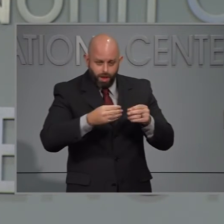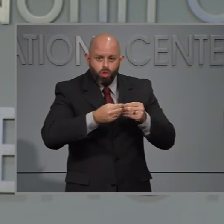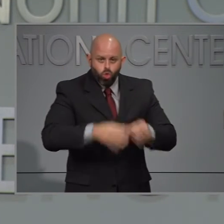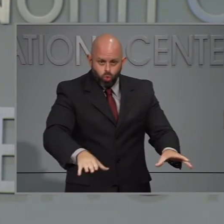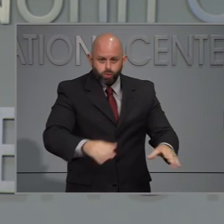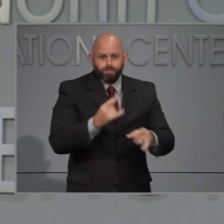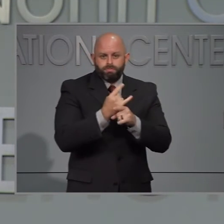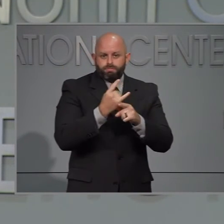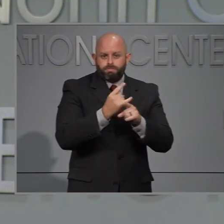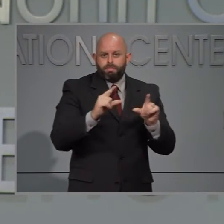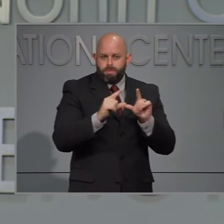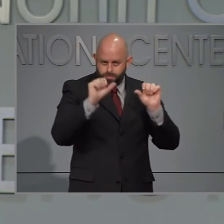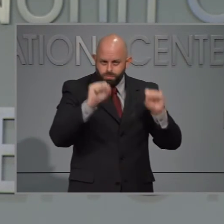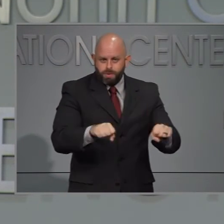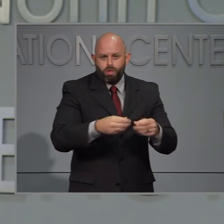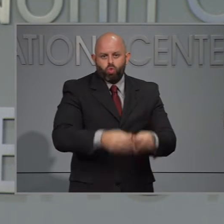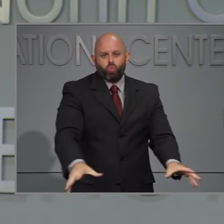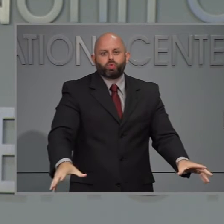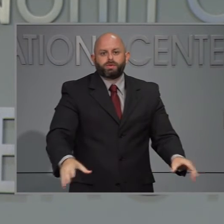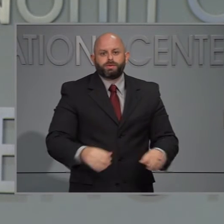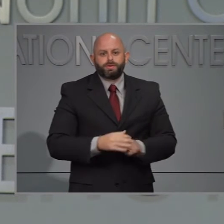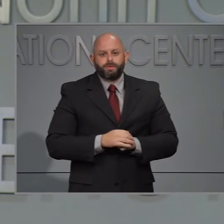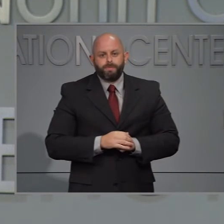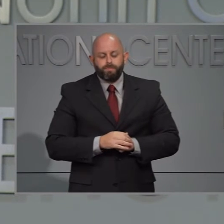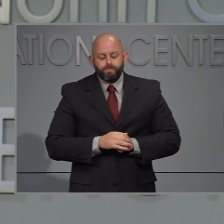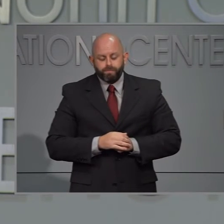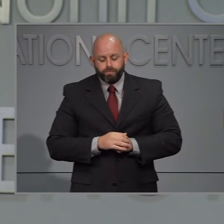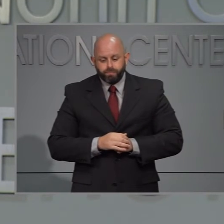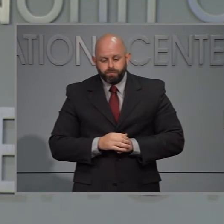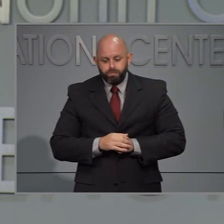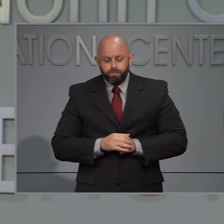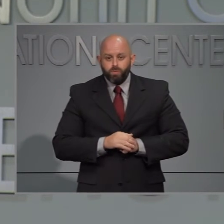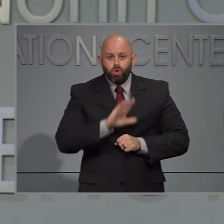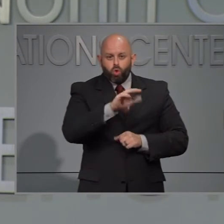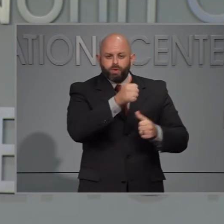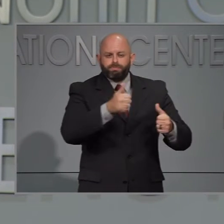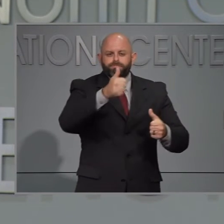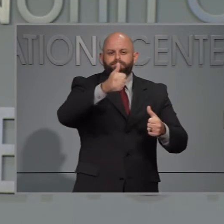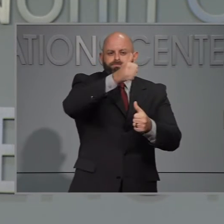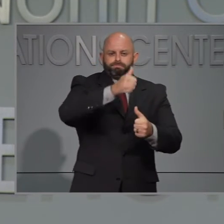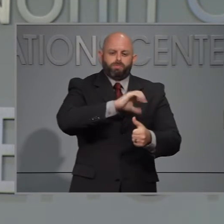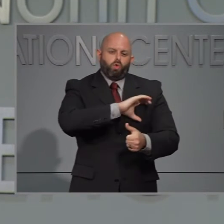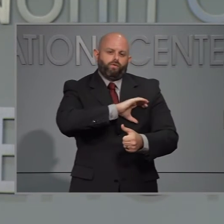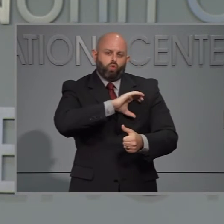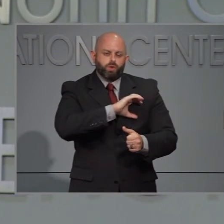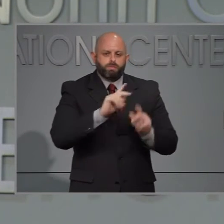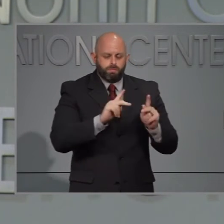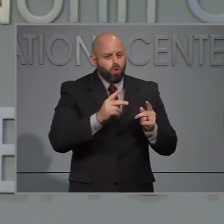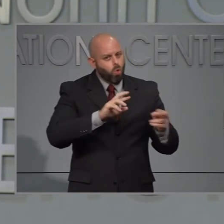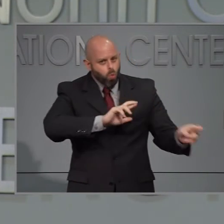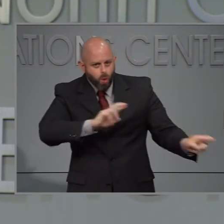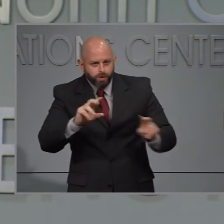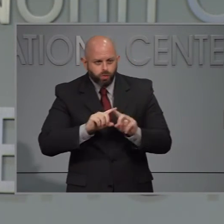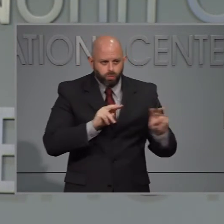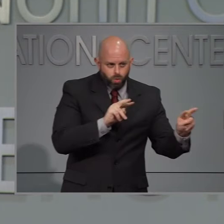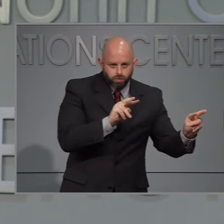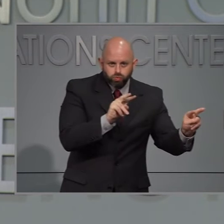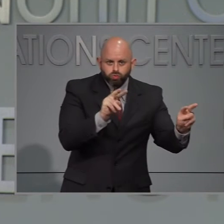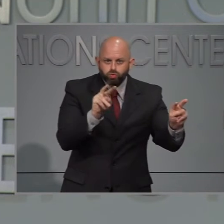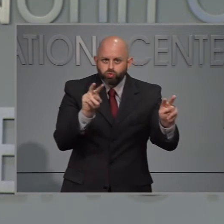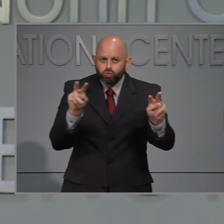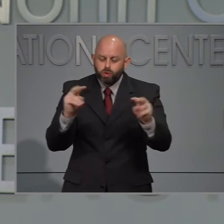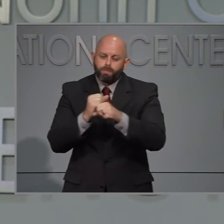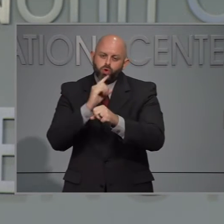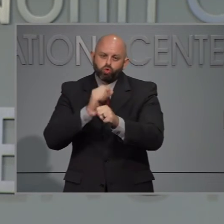licencia. Estos oficiales de vigilancia del cumplimiento se van a cerciorar de que se